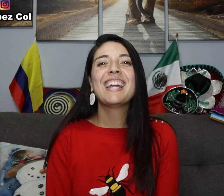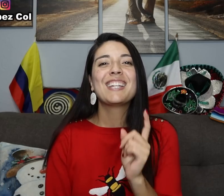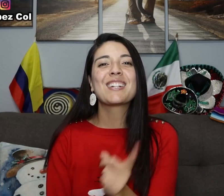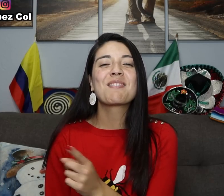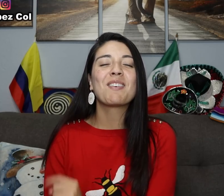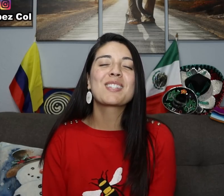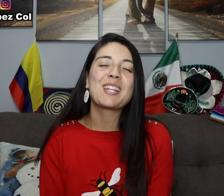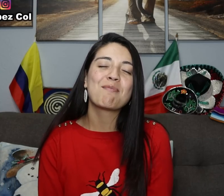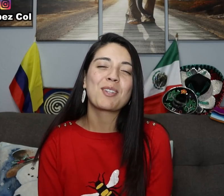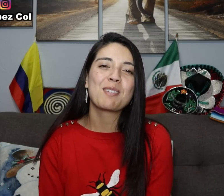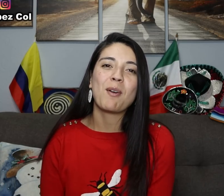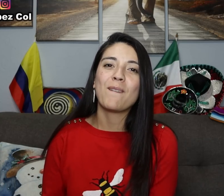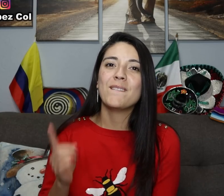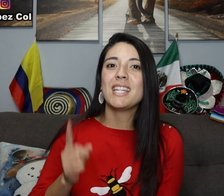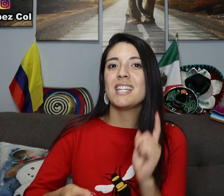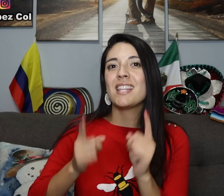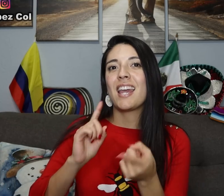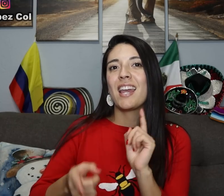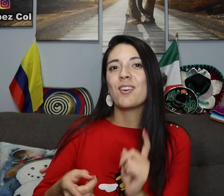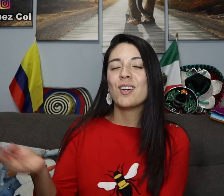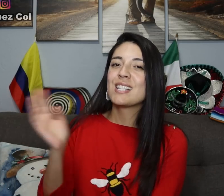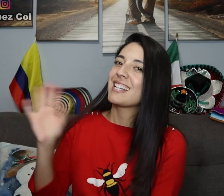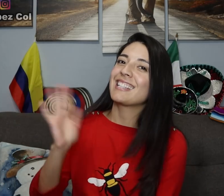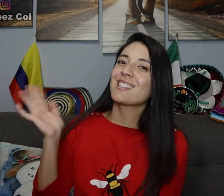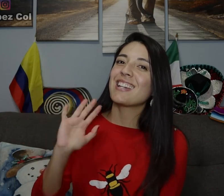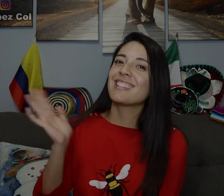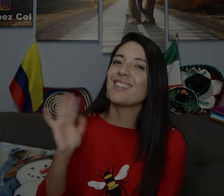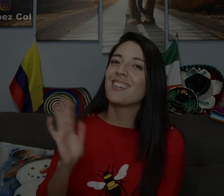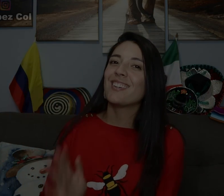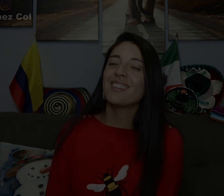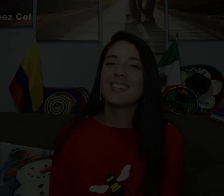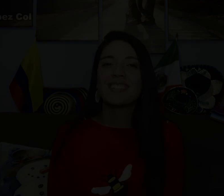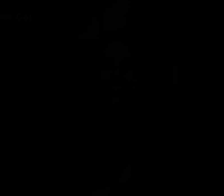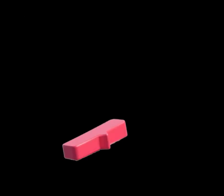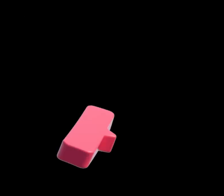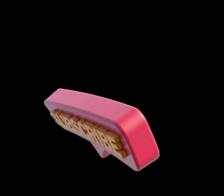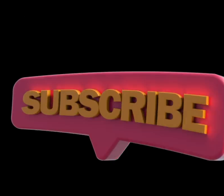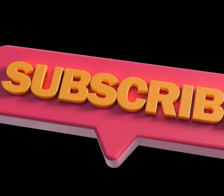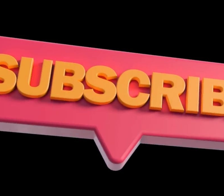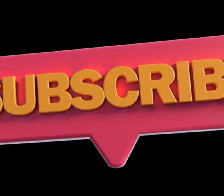Nos vemos en un próximo video. Chaito, chaito.